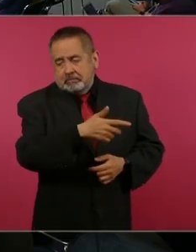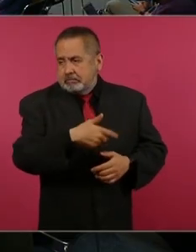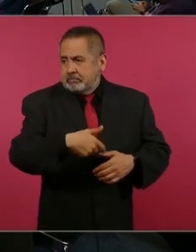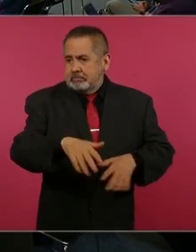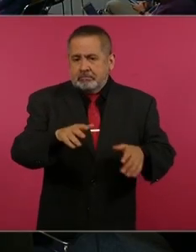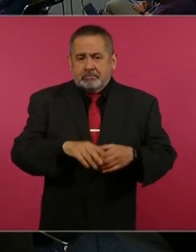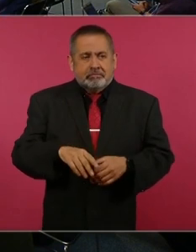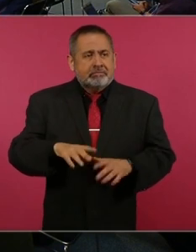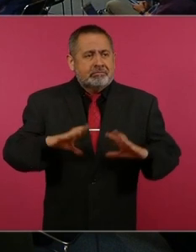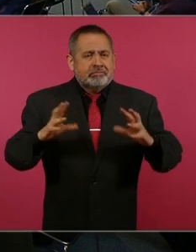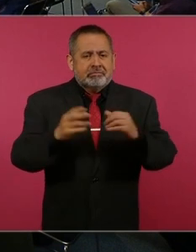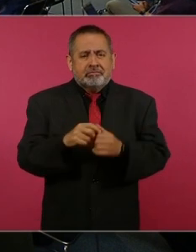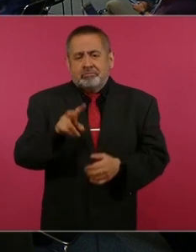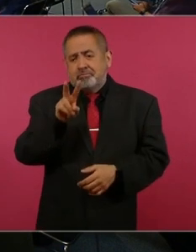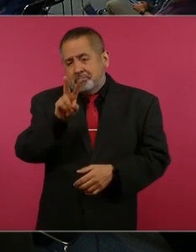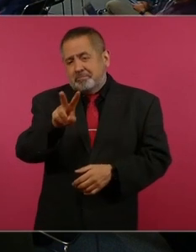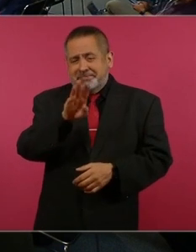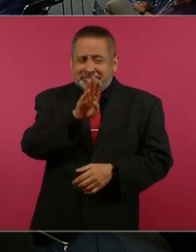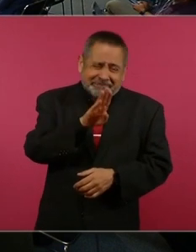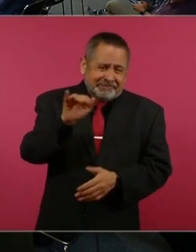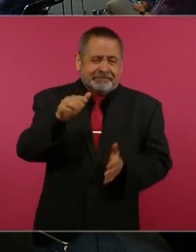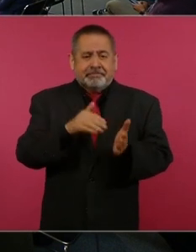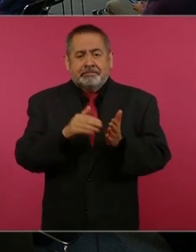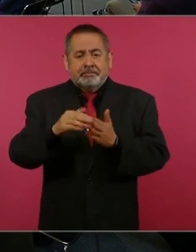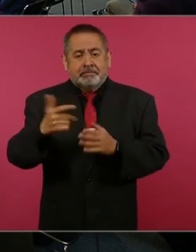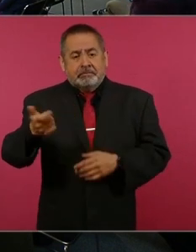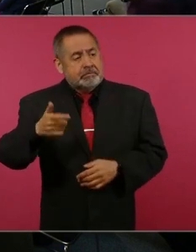se han pagado 2 billones de pesos.